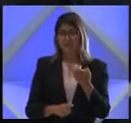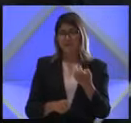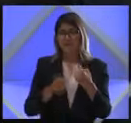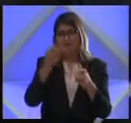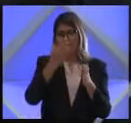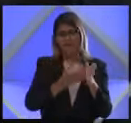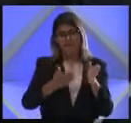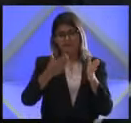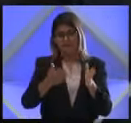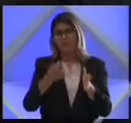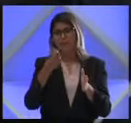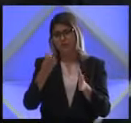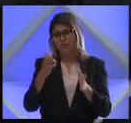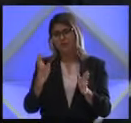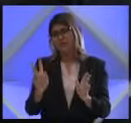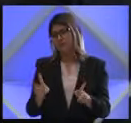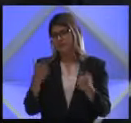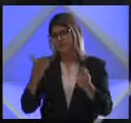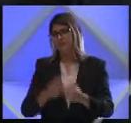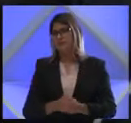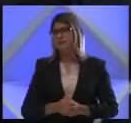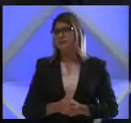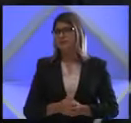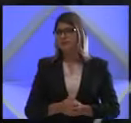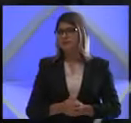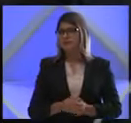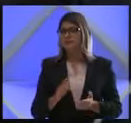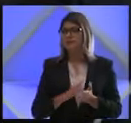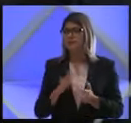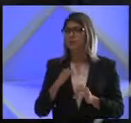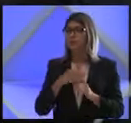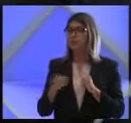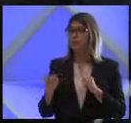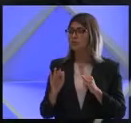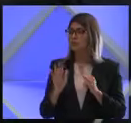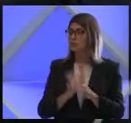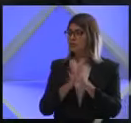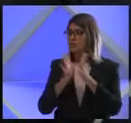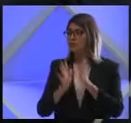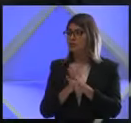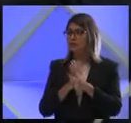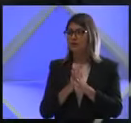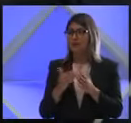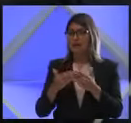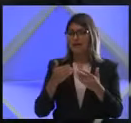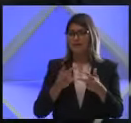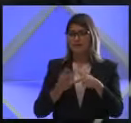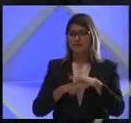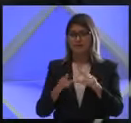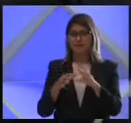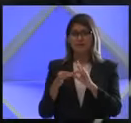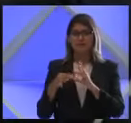época una última intervención ramon antes de pasar a las conclusiones